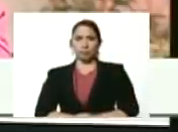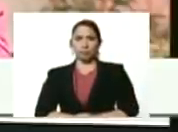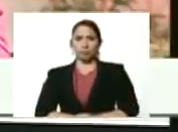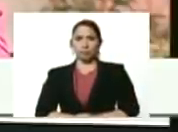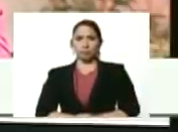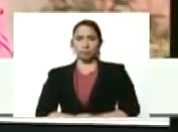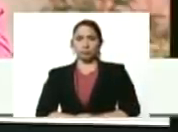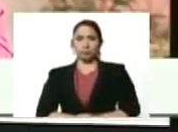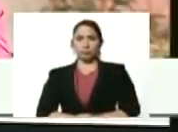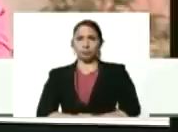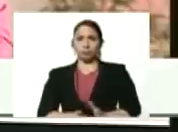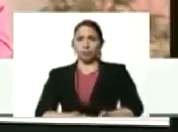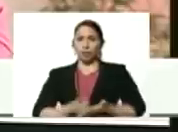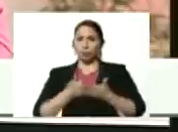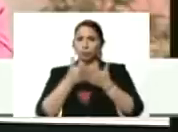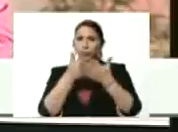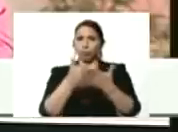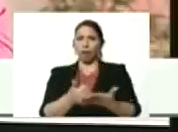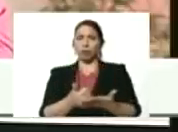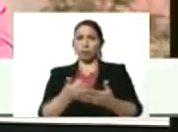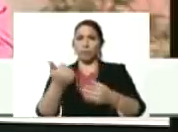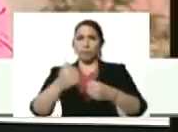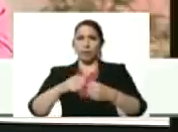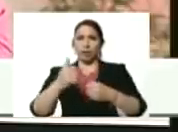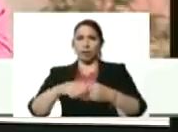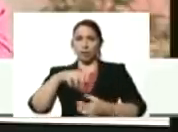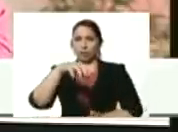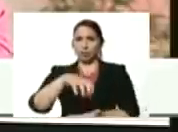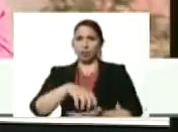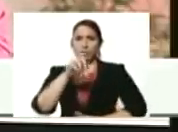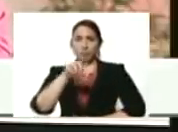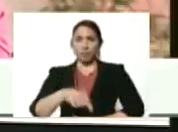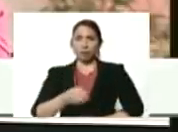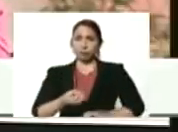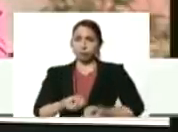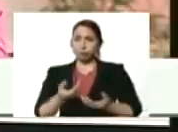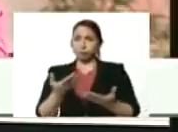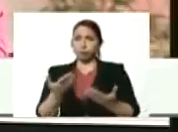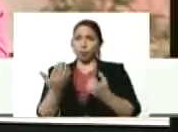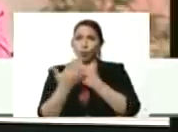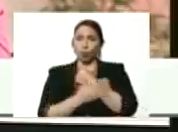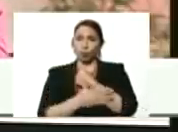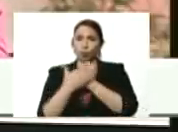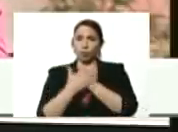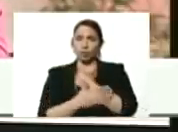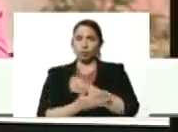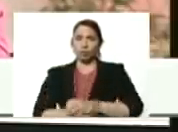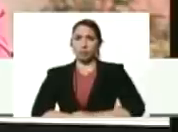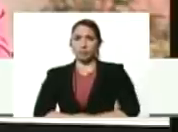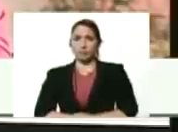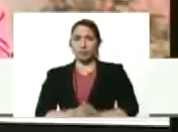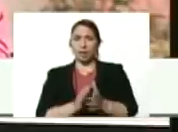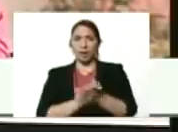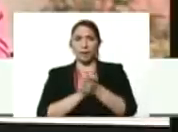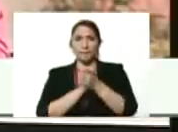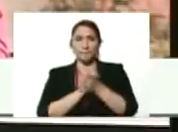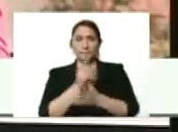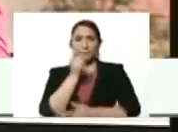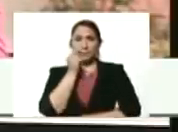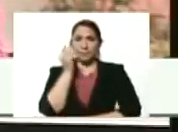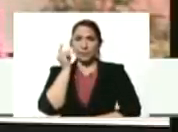a la tierra maravina. Igualmente, quiero transmitir mis condolencias a los amigos,